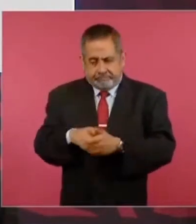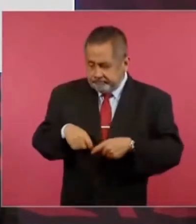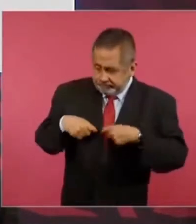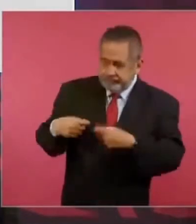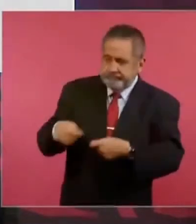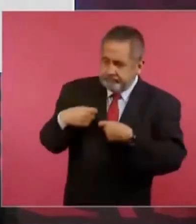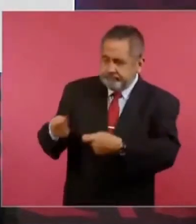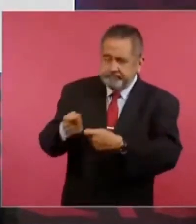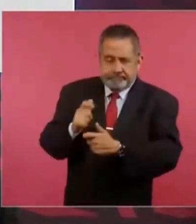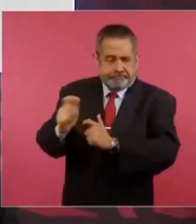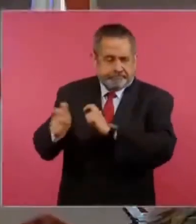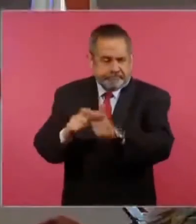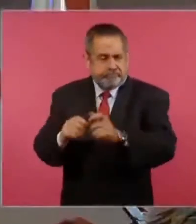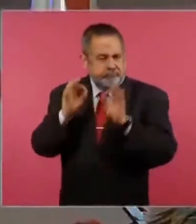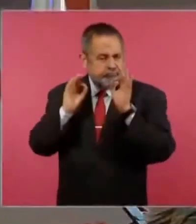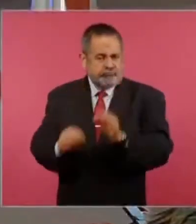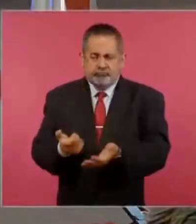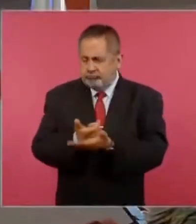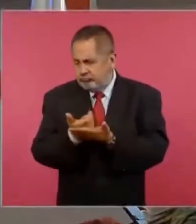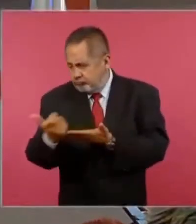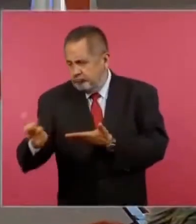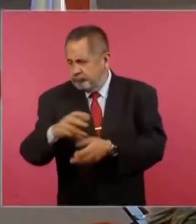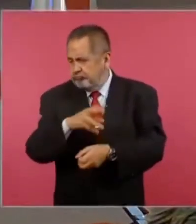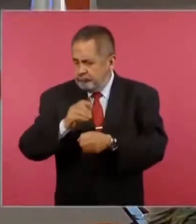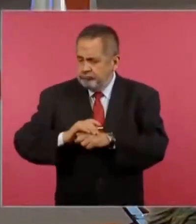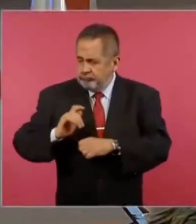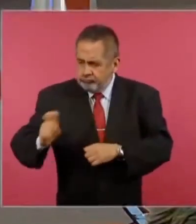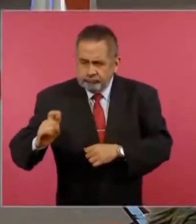entreguen al trabajador.